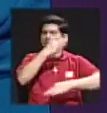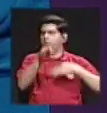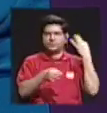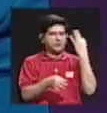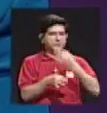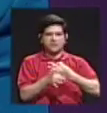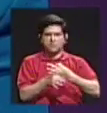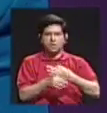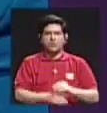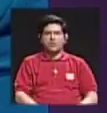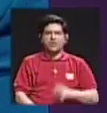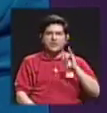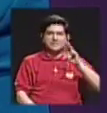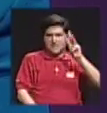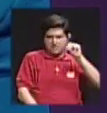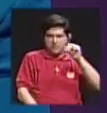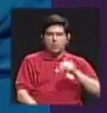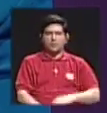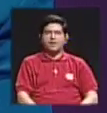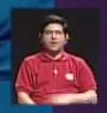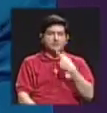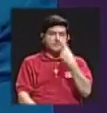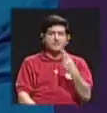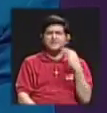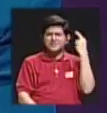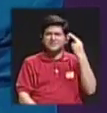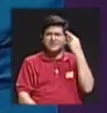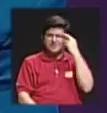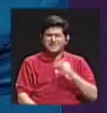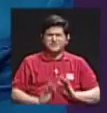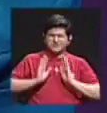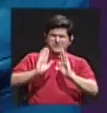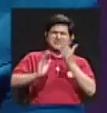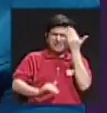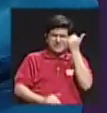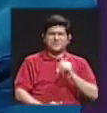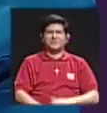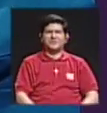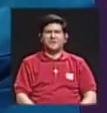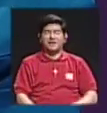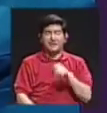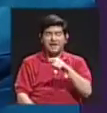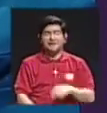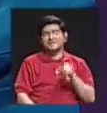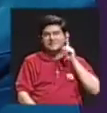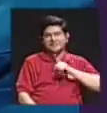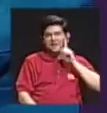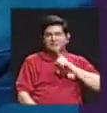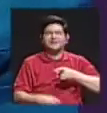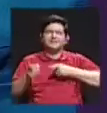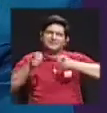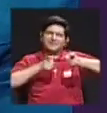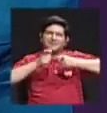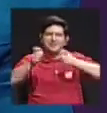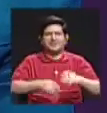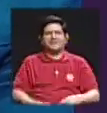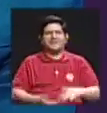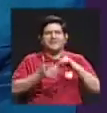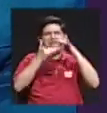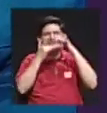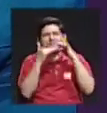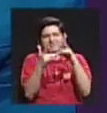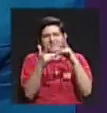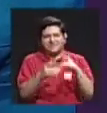tipo. Doña Isabel Mora dice que ¿por qué tanto repudio? Bueno, esta es una de las falacias que se ha manejado, sobre